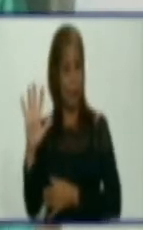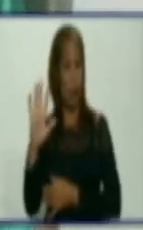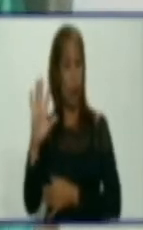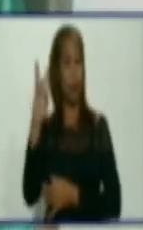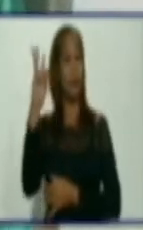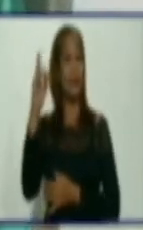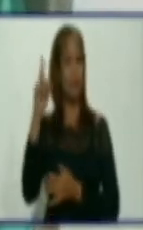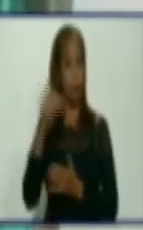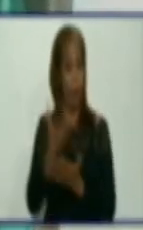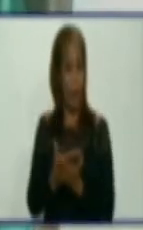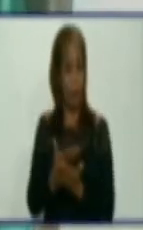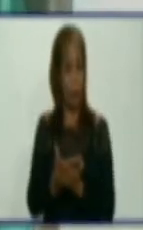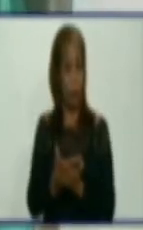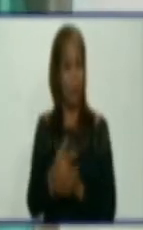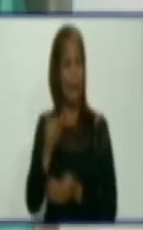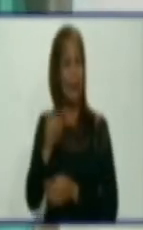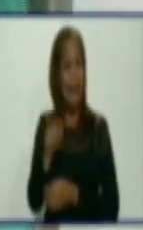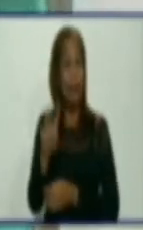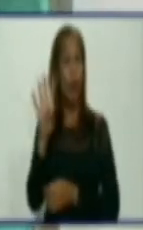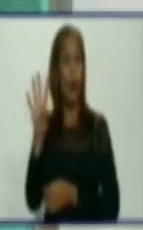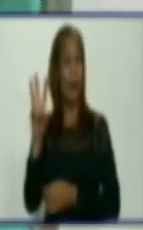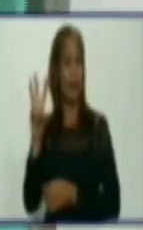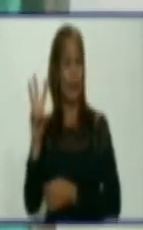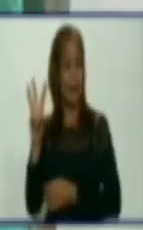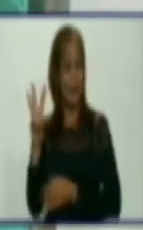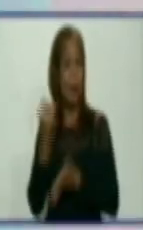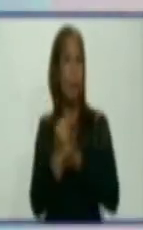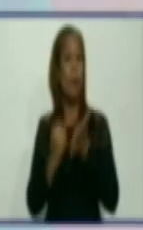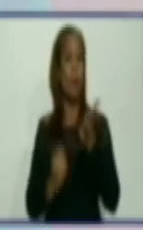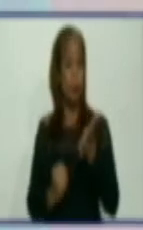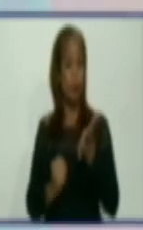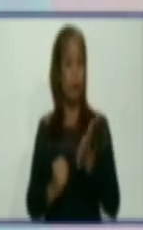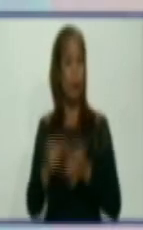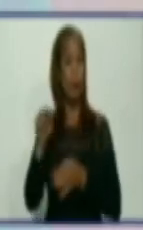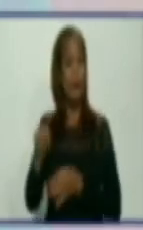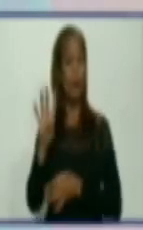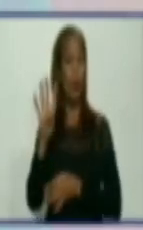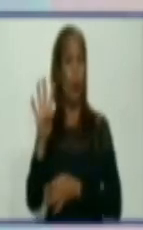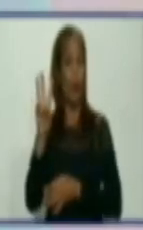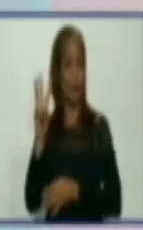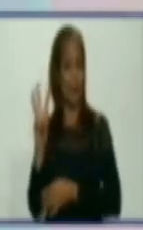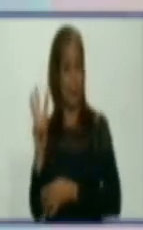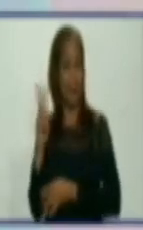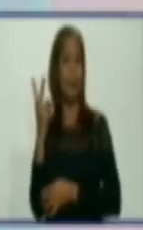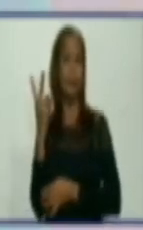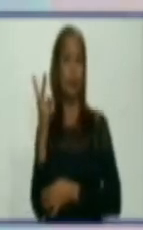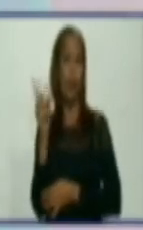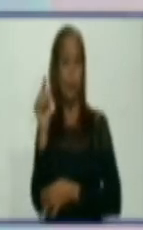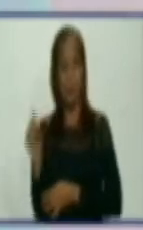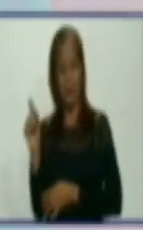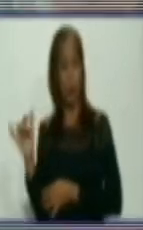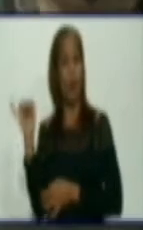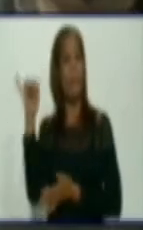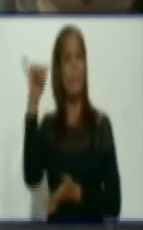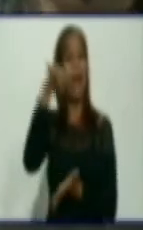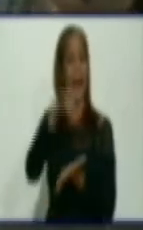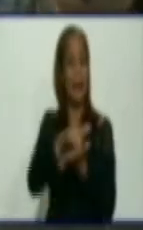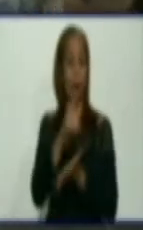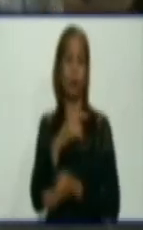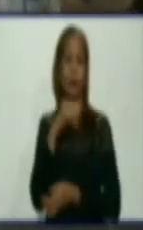43 son casos positivos o confirmados y de estos 43, dos son viajeros procedentes de Rusia.